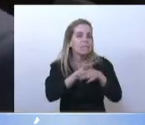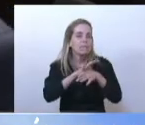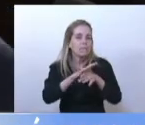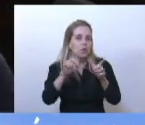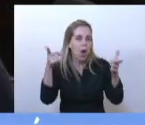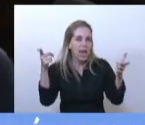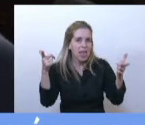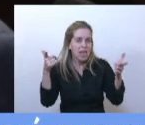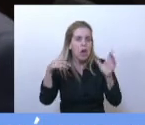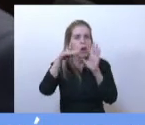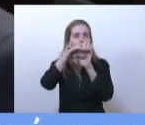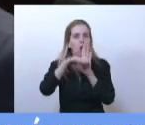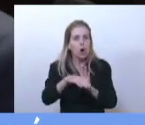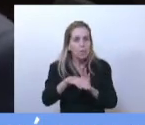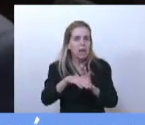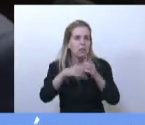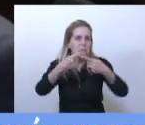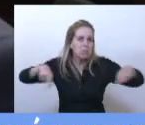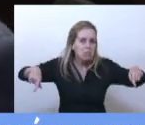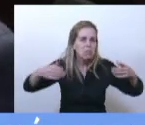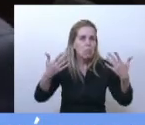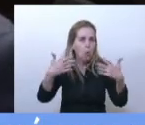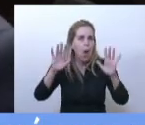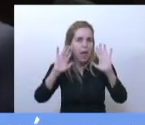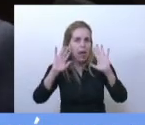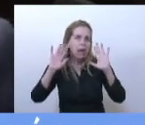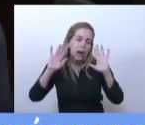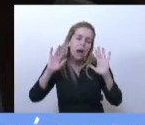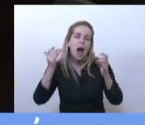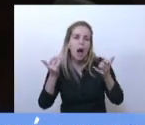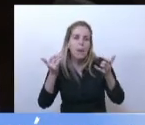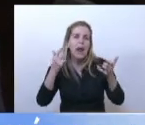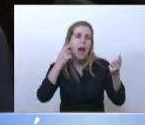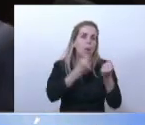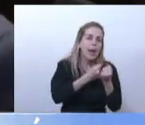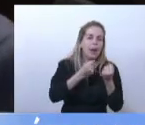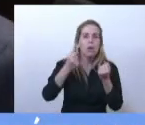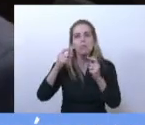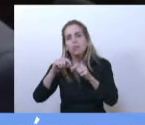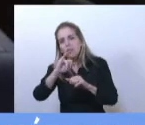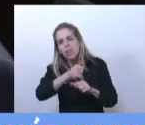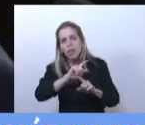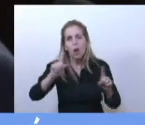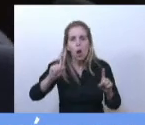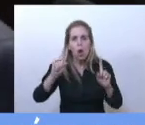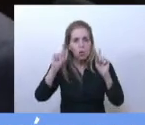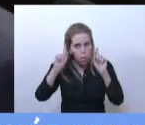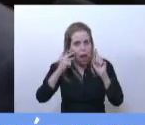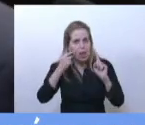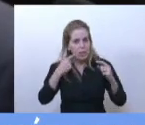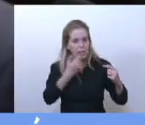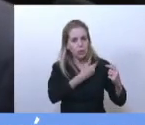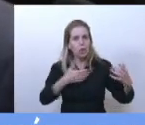que las normas pueden tener matices en la discusión y seguramente dentro del oficialismo también lo tenemos